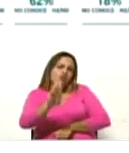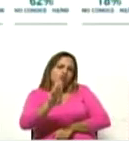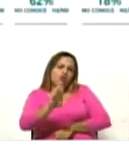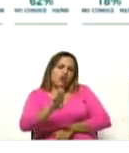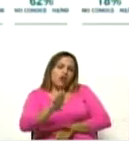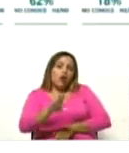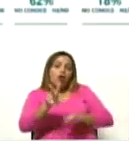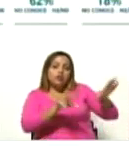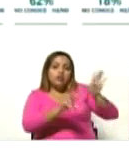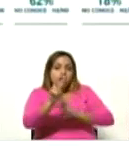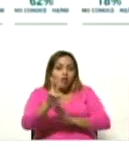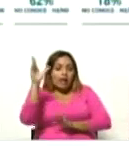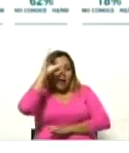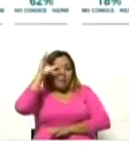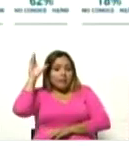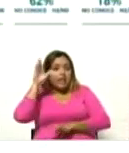con